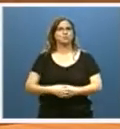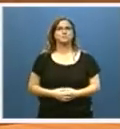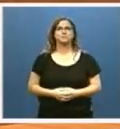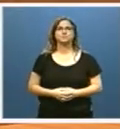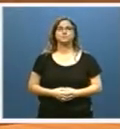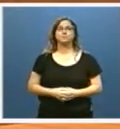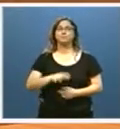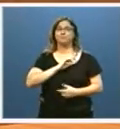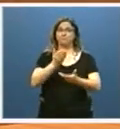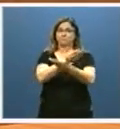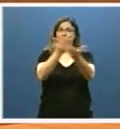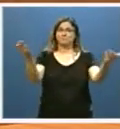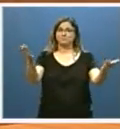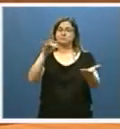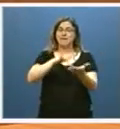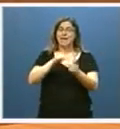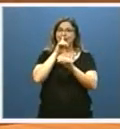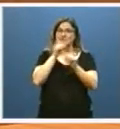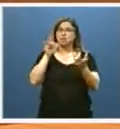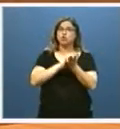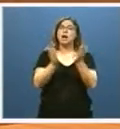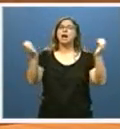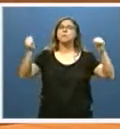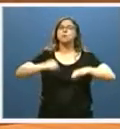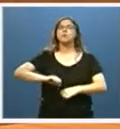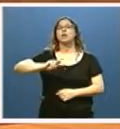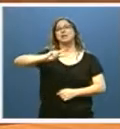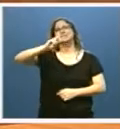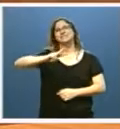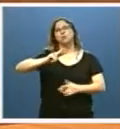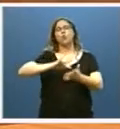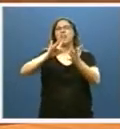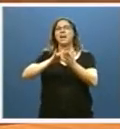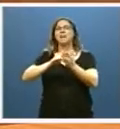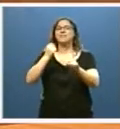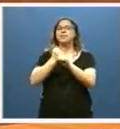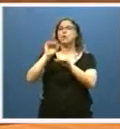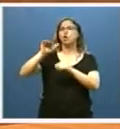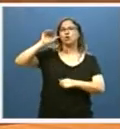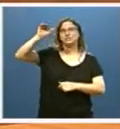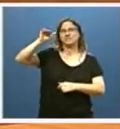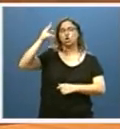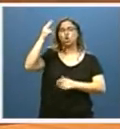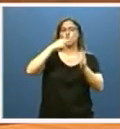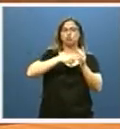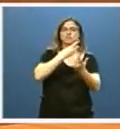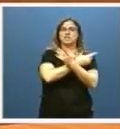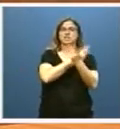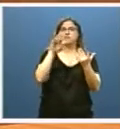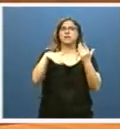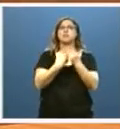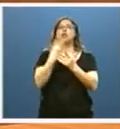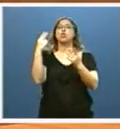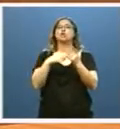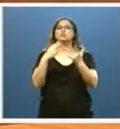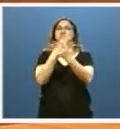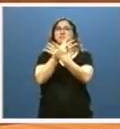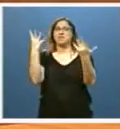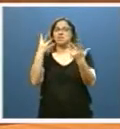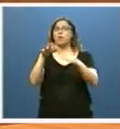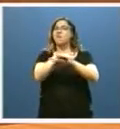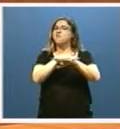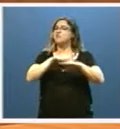señorías este año a probaremos la segunda agenda de acción exterior 2016 2019 como marco